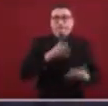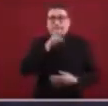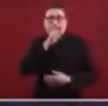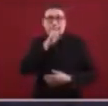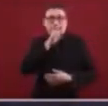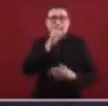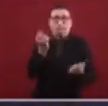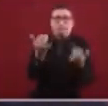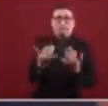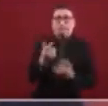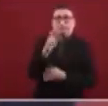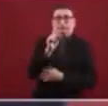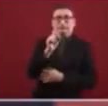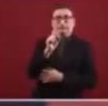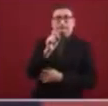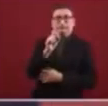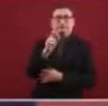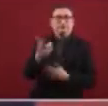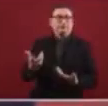llegaban 20,